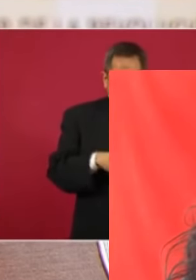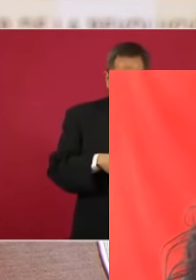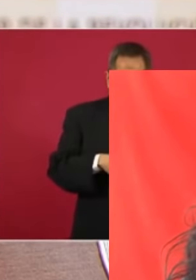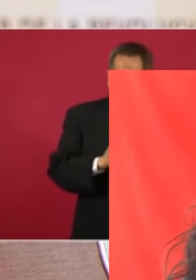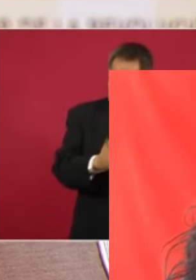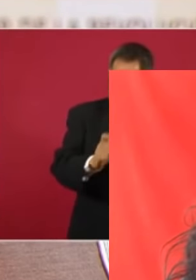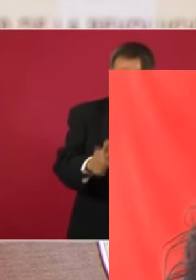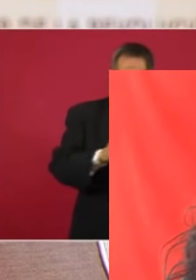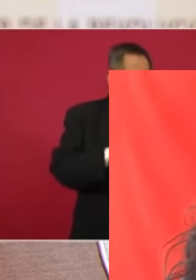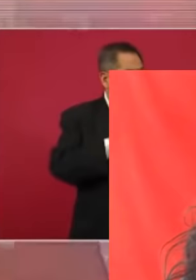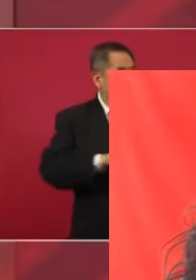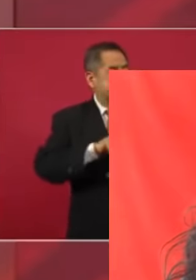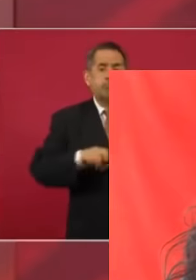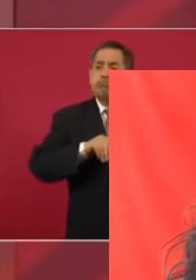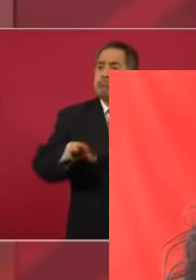Se les contrata,